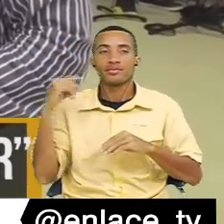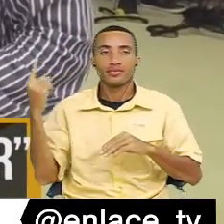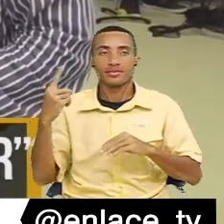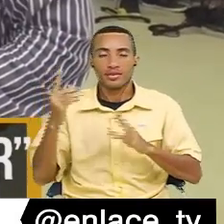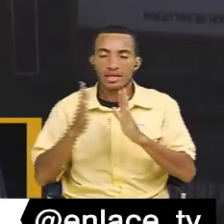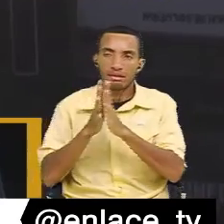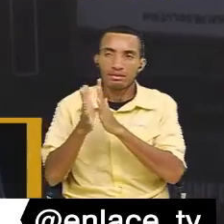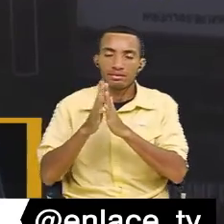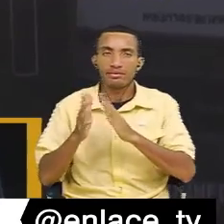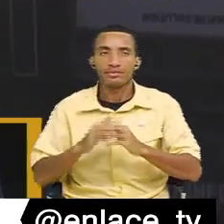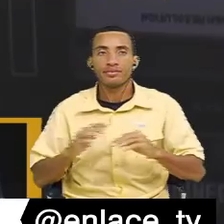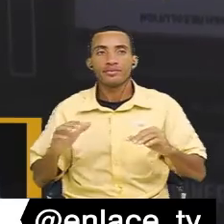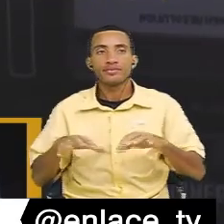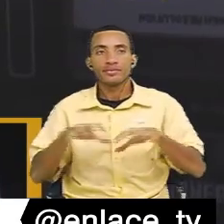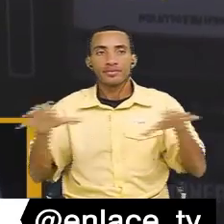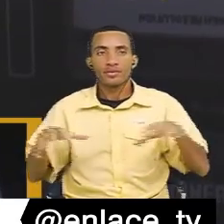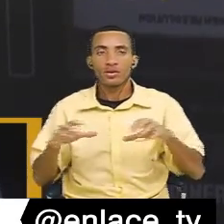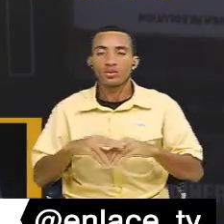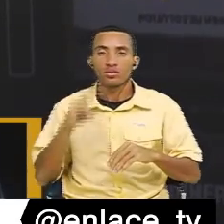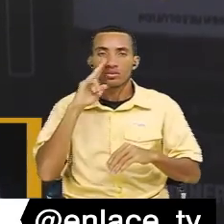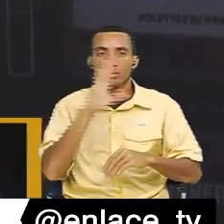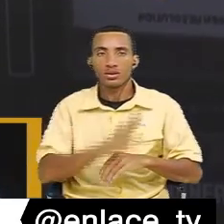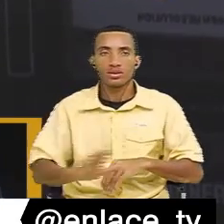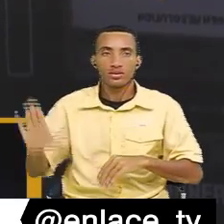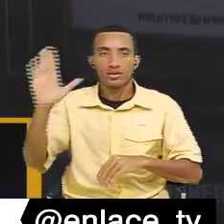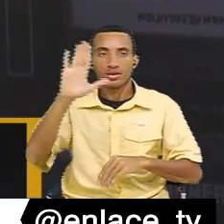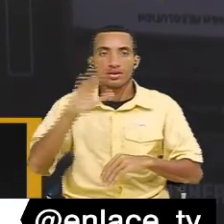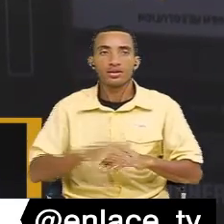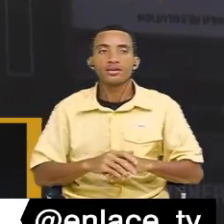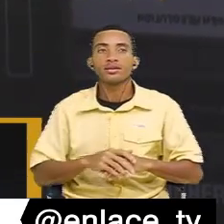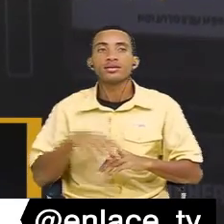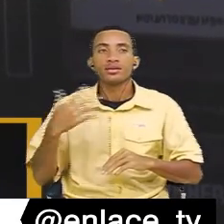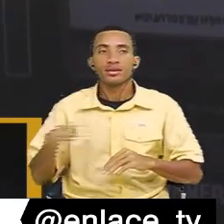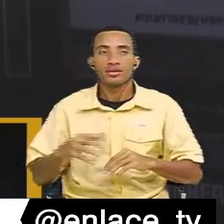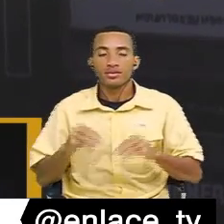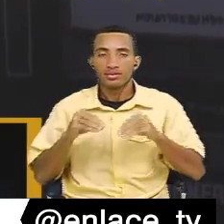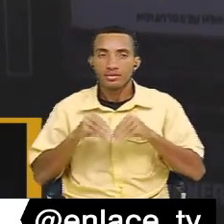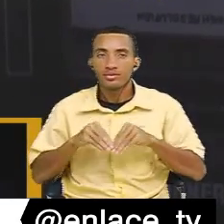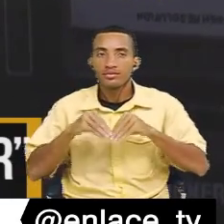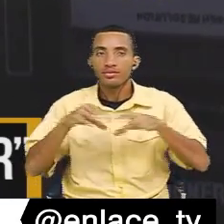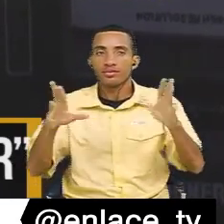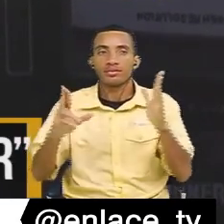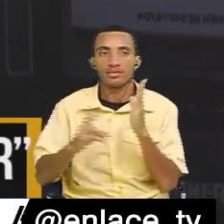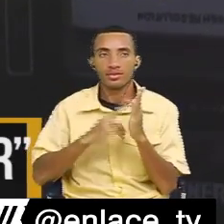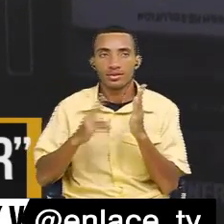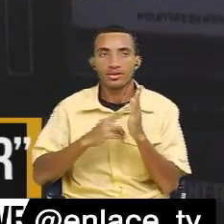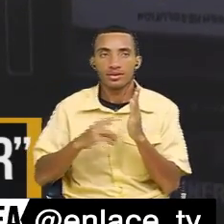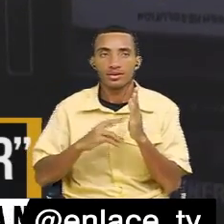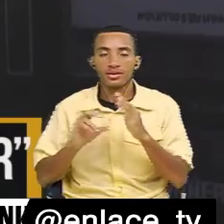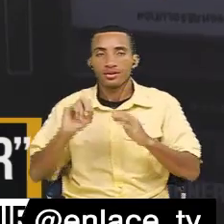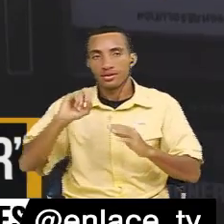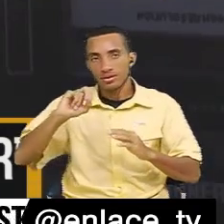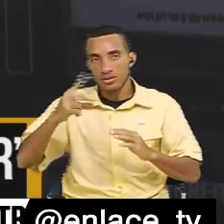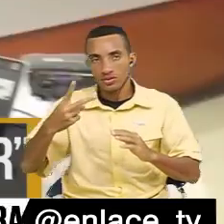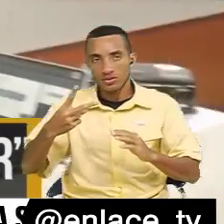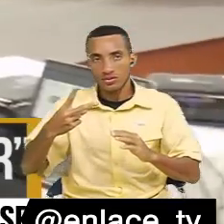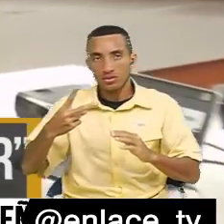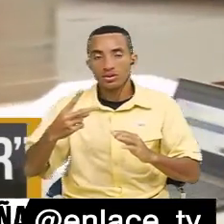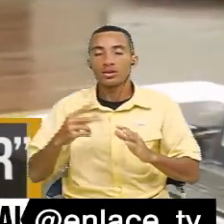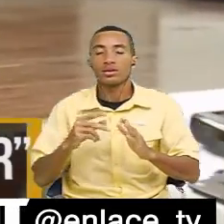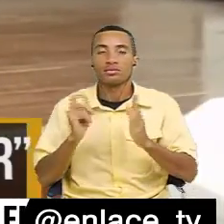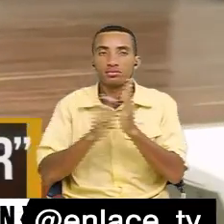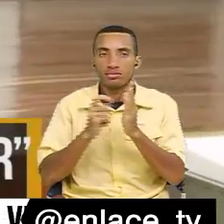evento de talla nacional para lo que implica el lanzamiento de una revista, en este caso de la segunda edición de nuestra revista Conocer.